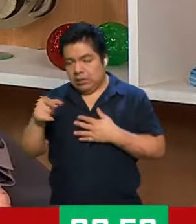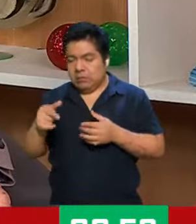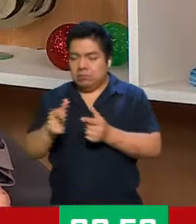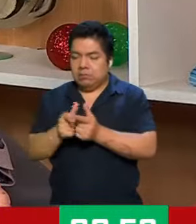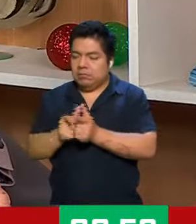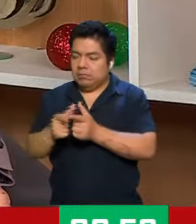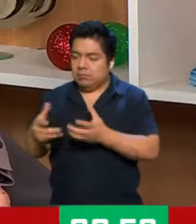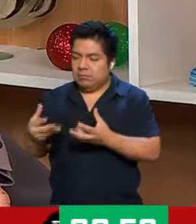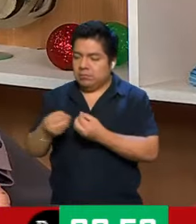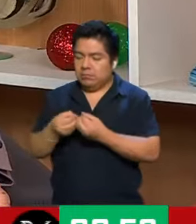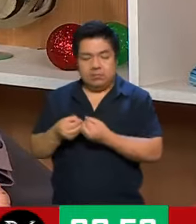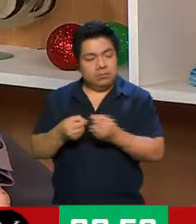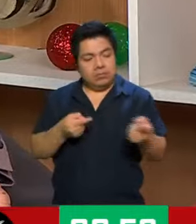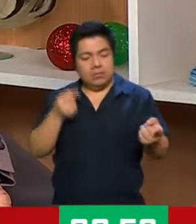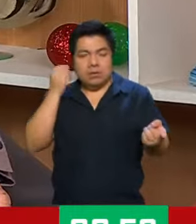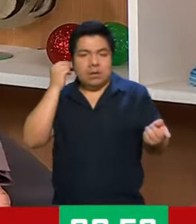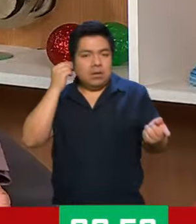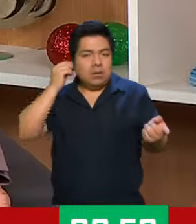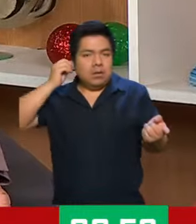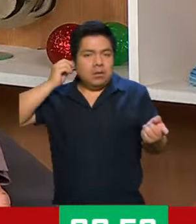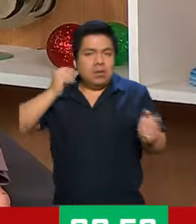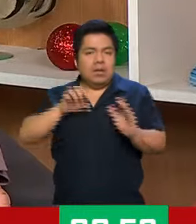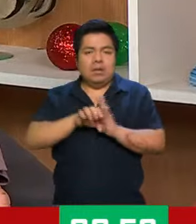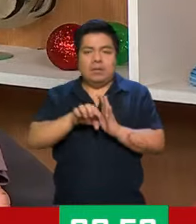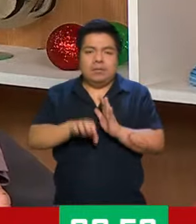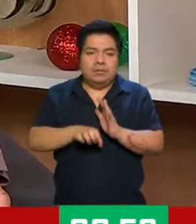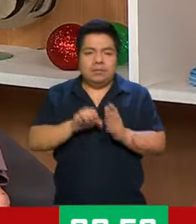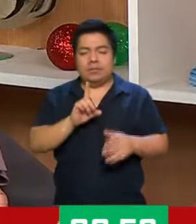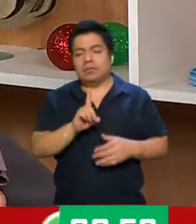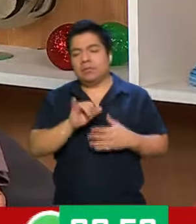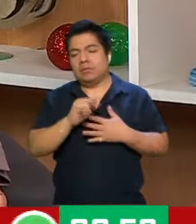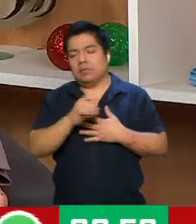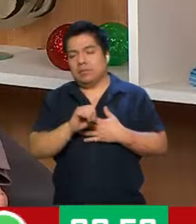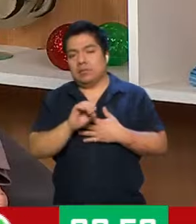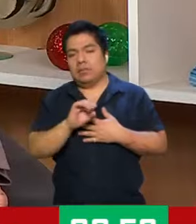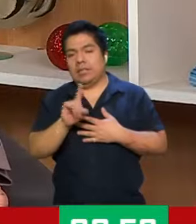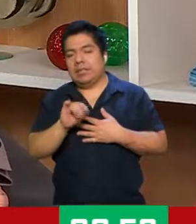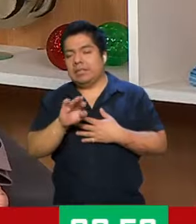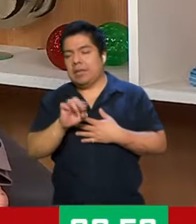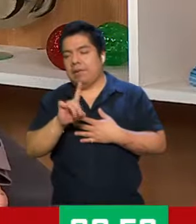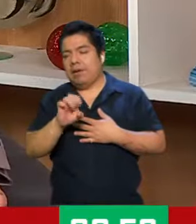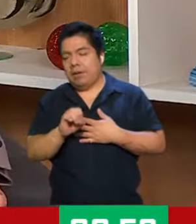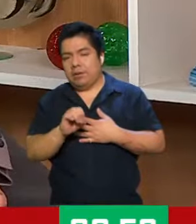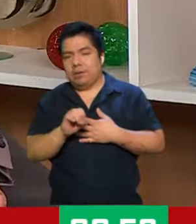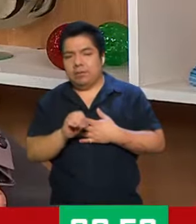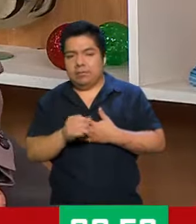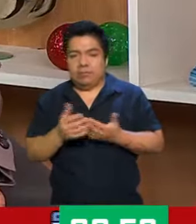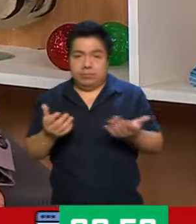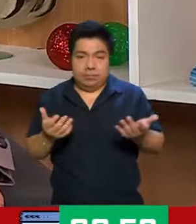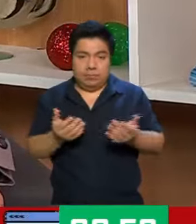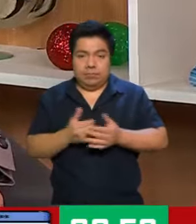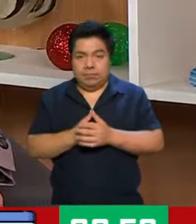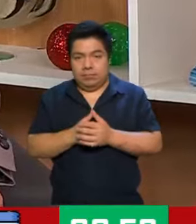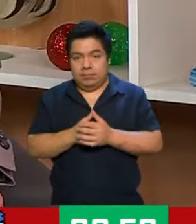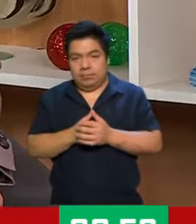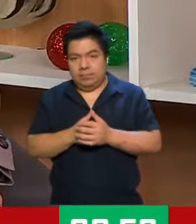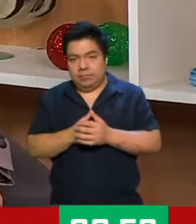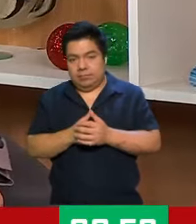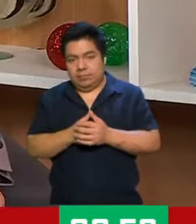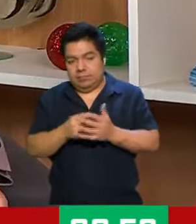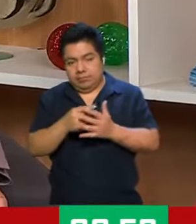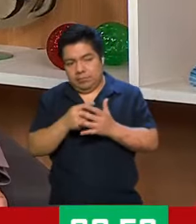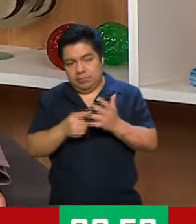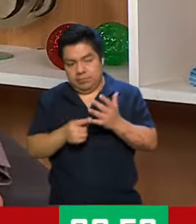agrupar en personajes como Diego Fernández de Ceballos. Sí, o sea, el yunque. Personajes los nietos